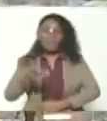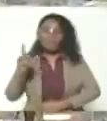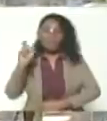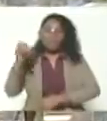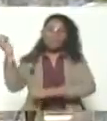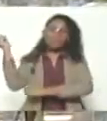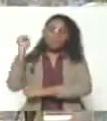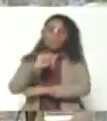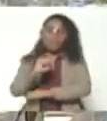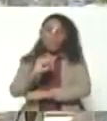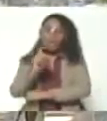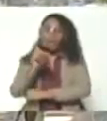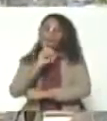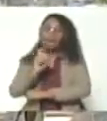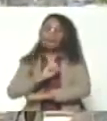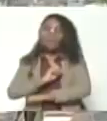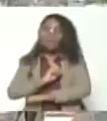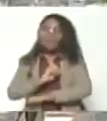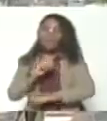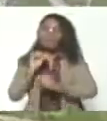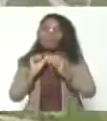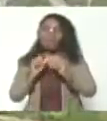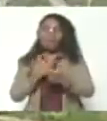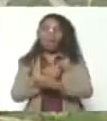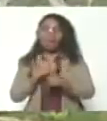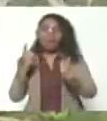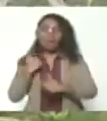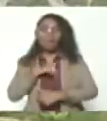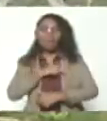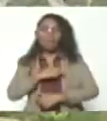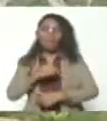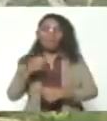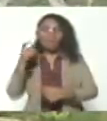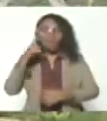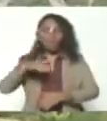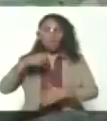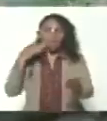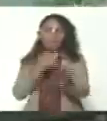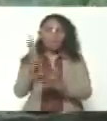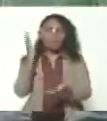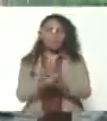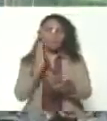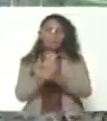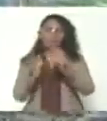vencer al enemigo, para seguir liberando nuestro pueblo. ¡Leales siempre! ¡Leales!